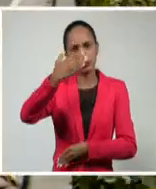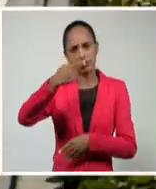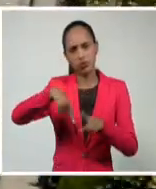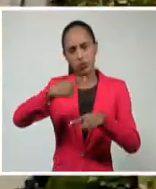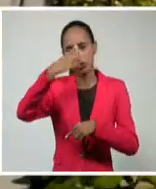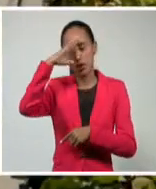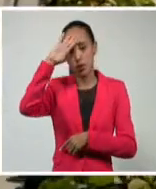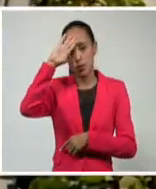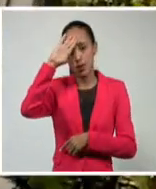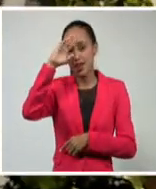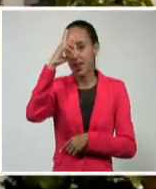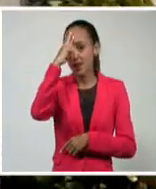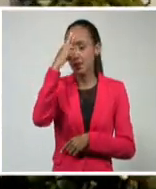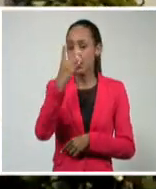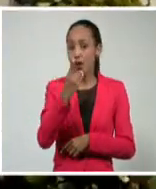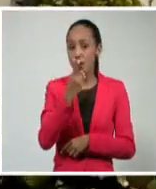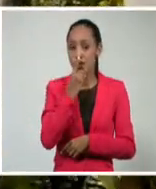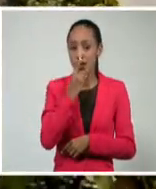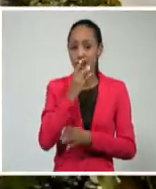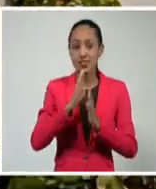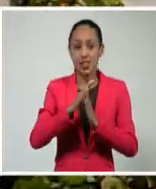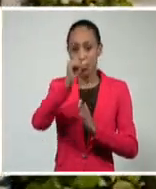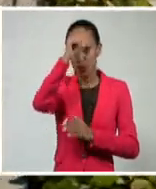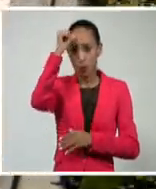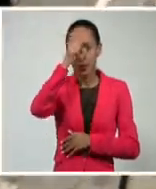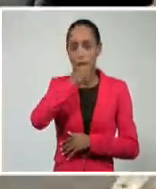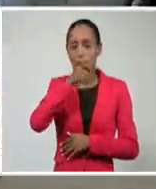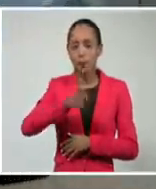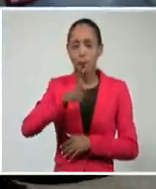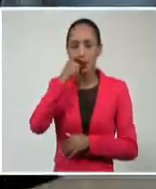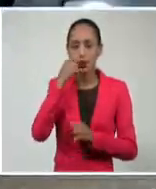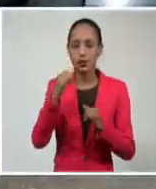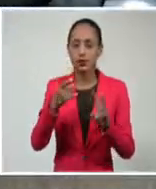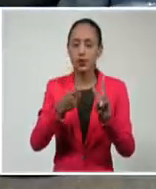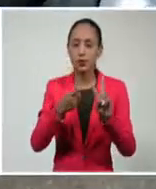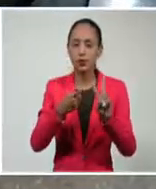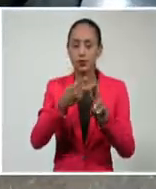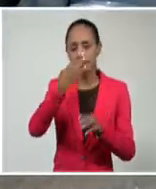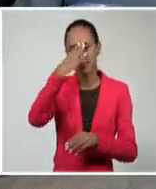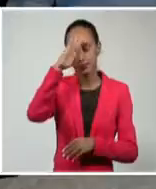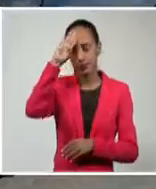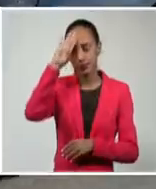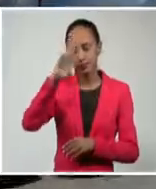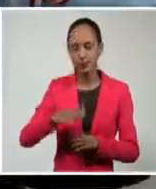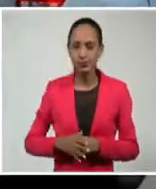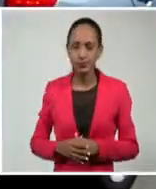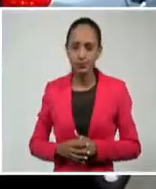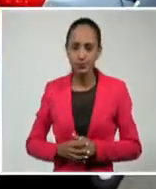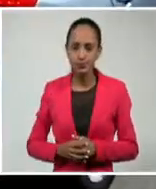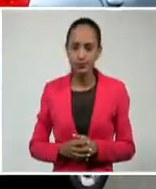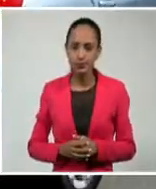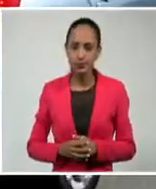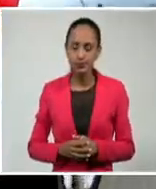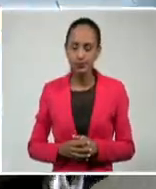Santo Domingo, República Dominicana, Víctor Barazobán y Enrique Portundo, Sistema Informativo de la Televisión Cubana.